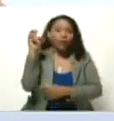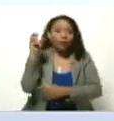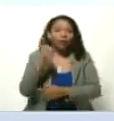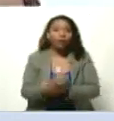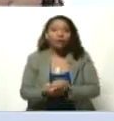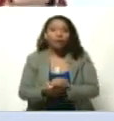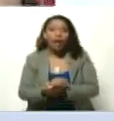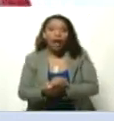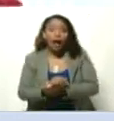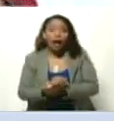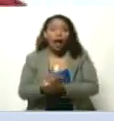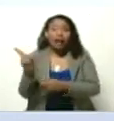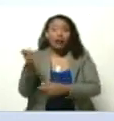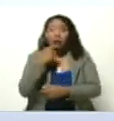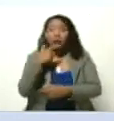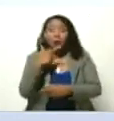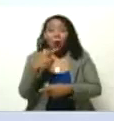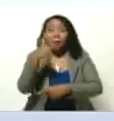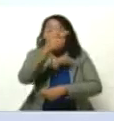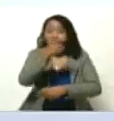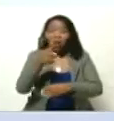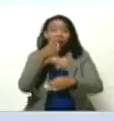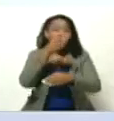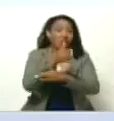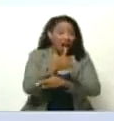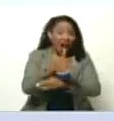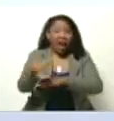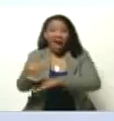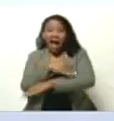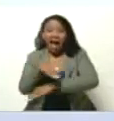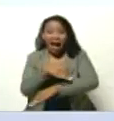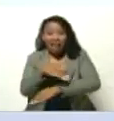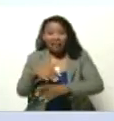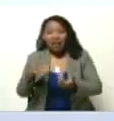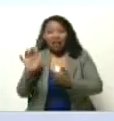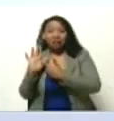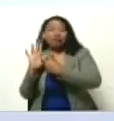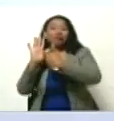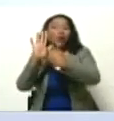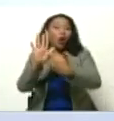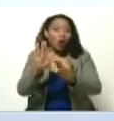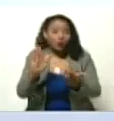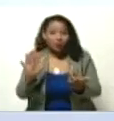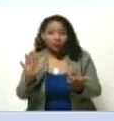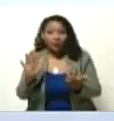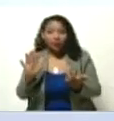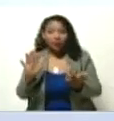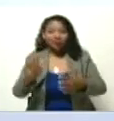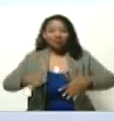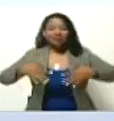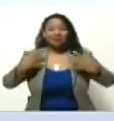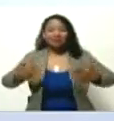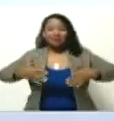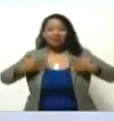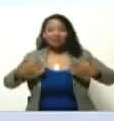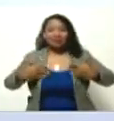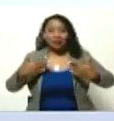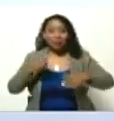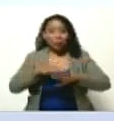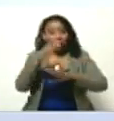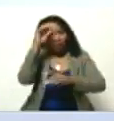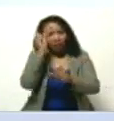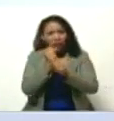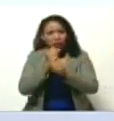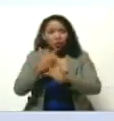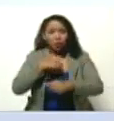salió hermosísimo porque la gente fue a la calle a expresar su alegría por el trabajo que